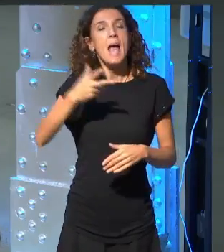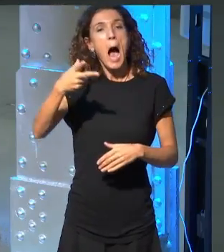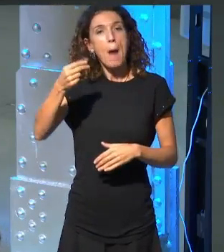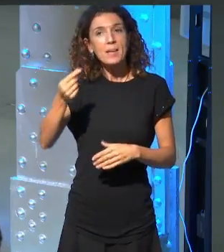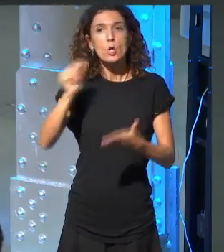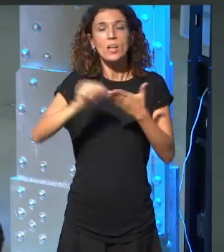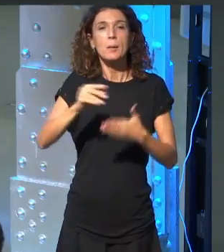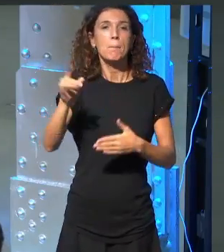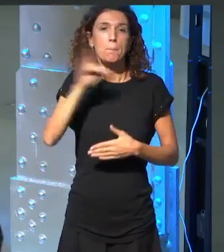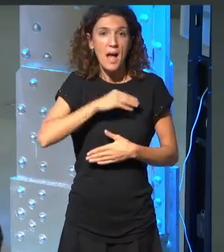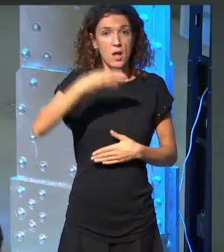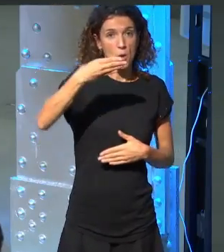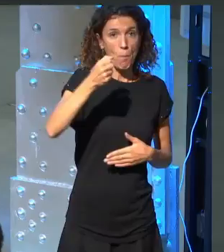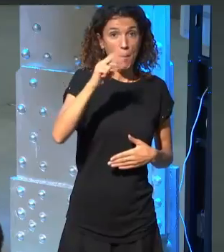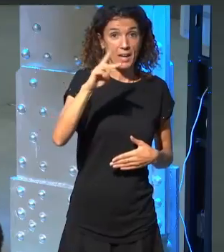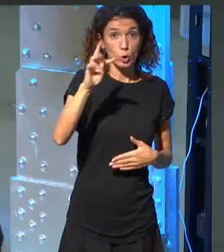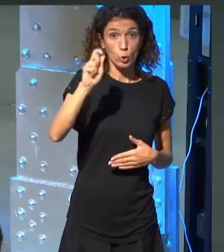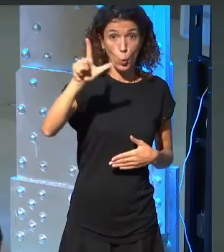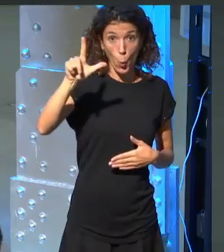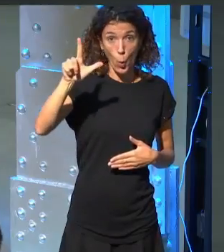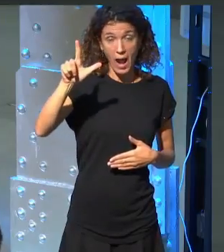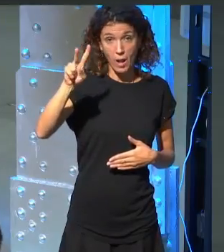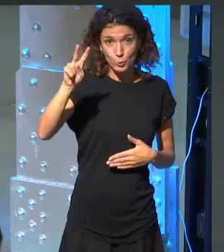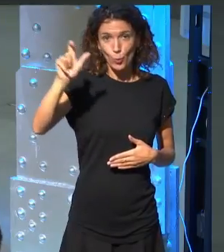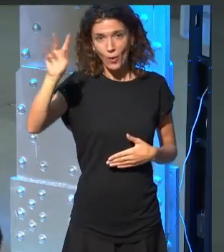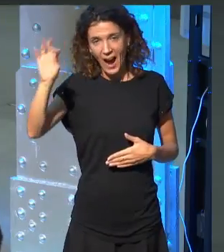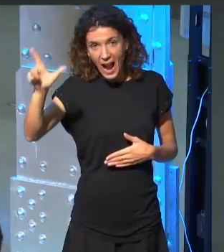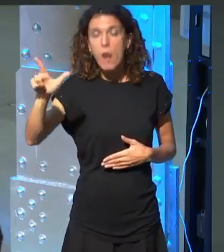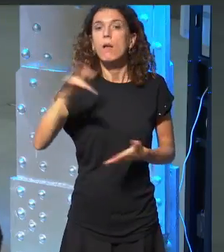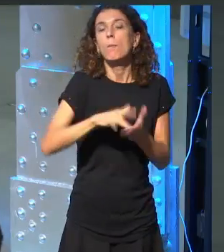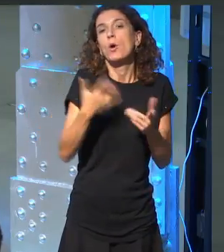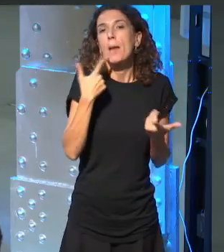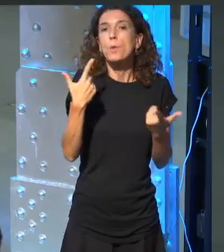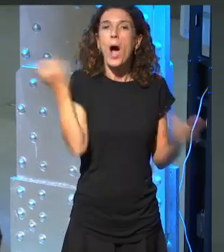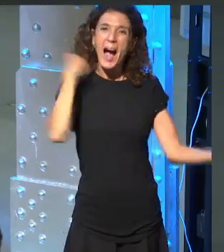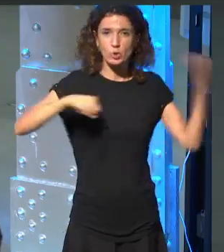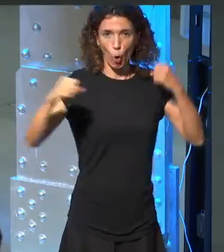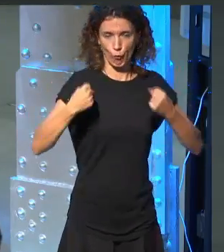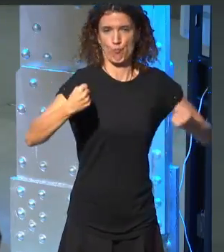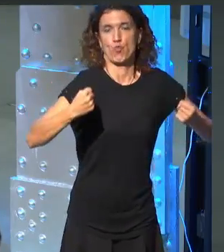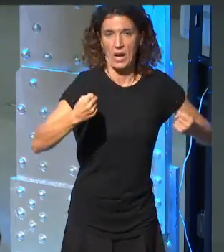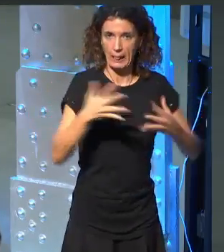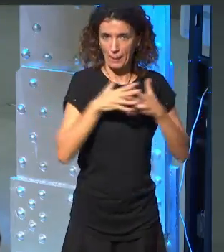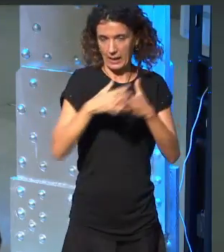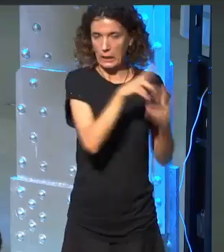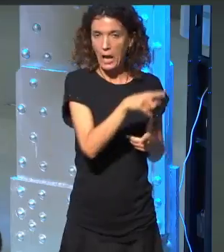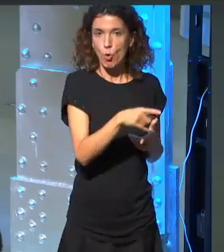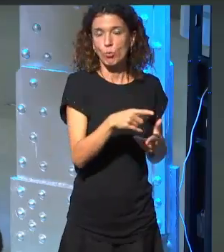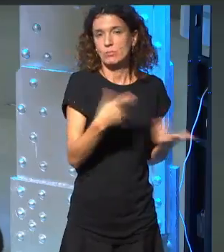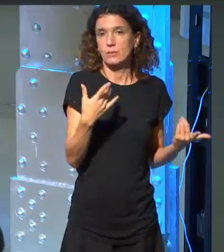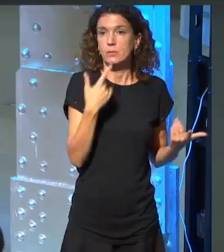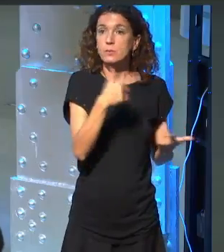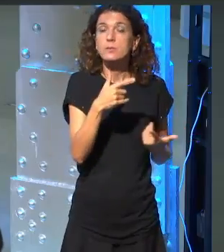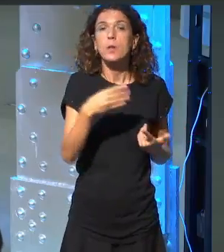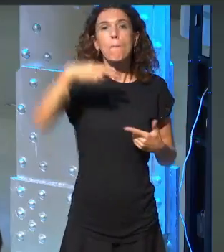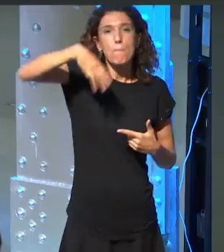sea, Bartual tiene una cosa que es que no es excesivamente complicado, como Schwarzenegger, que te preocupas de ver en qué orden va la S y la H,